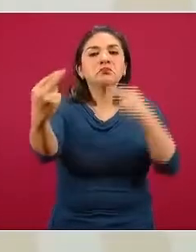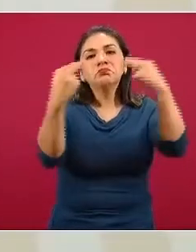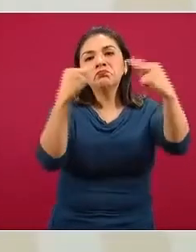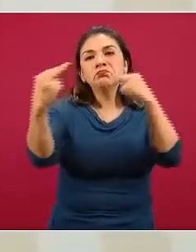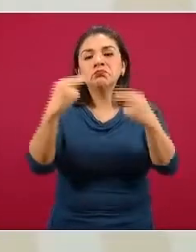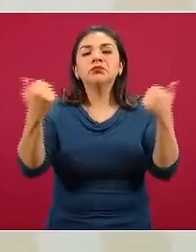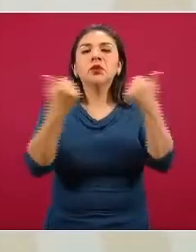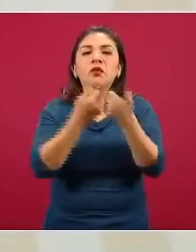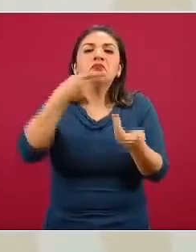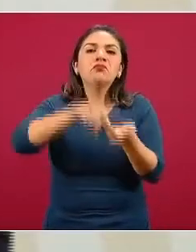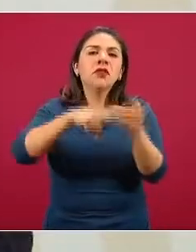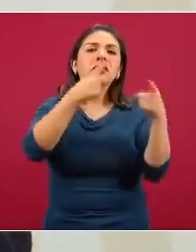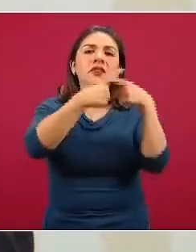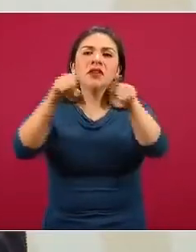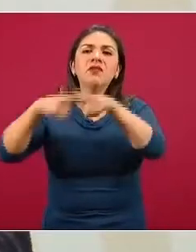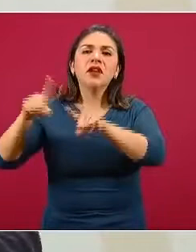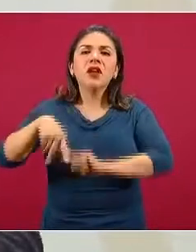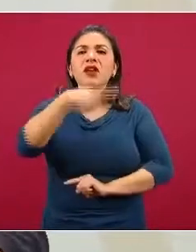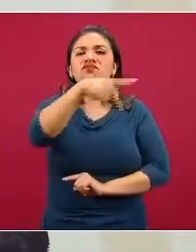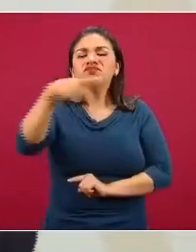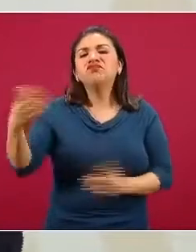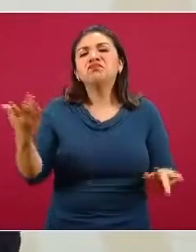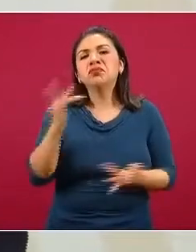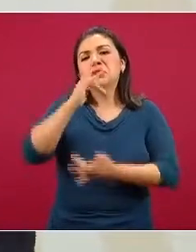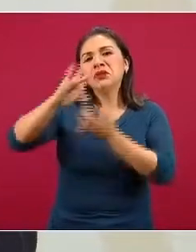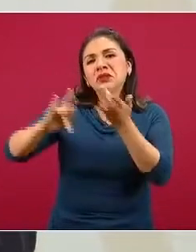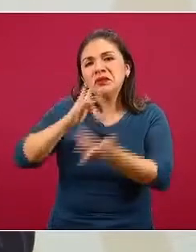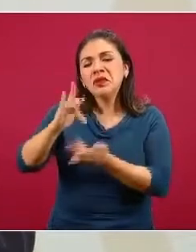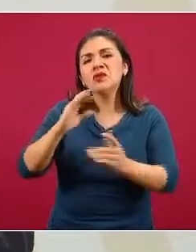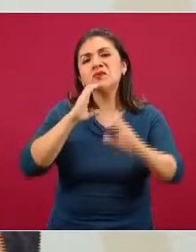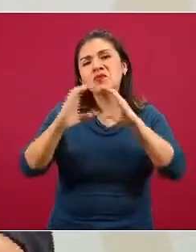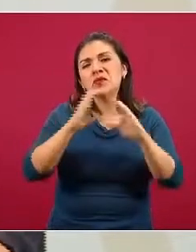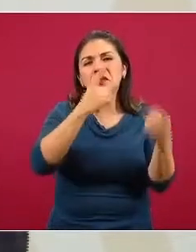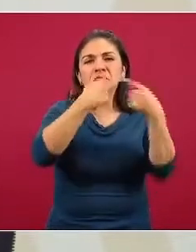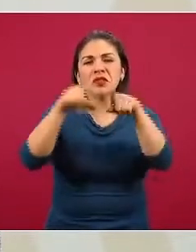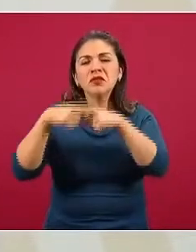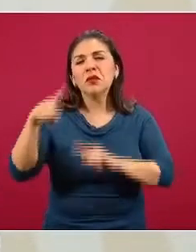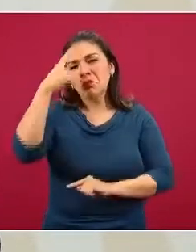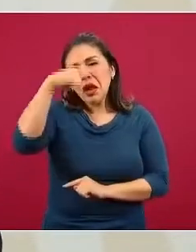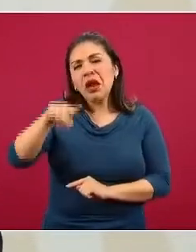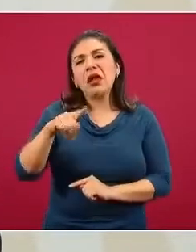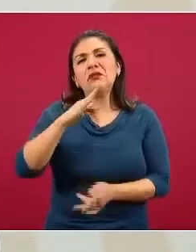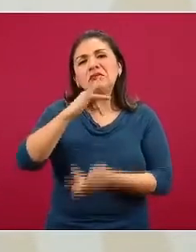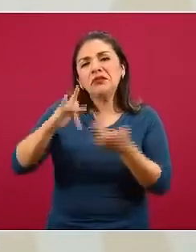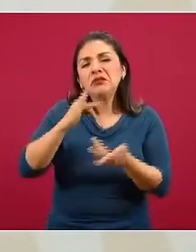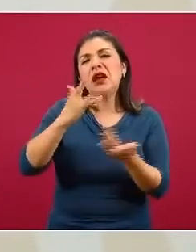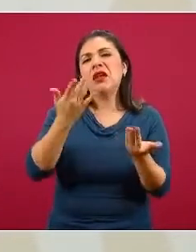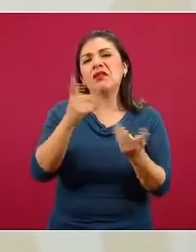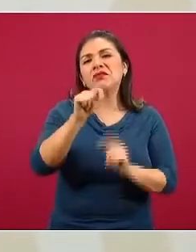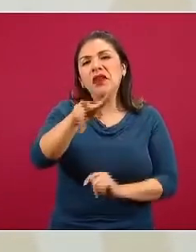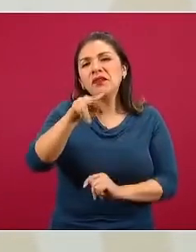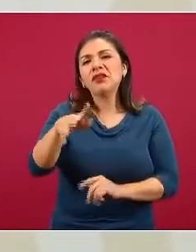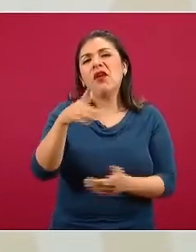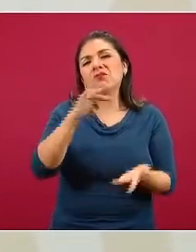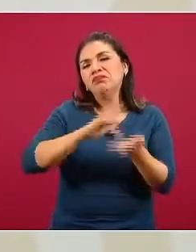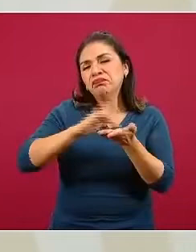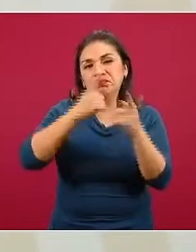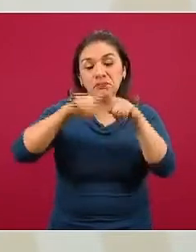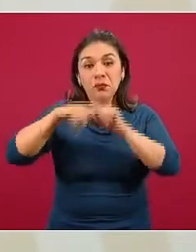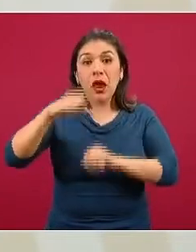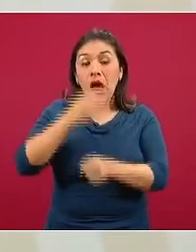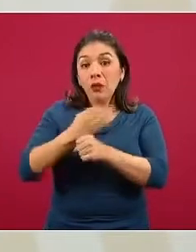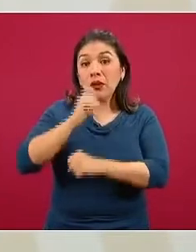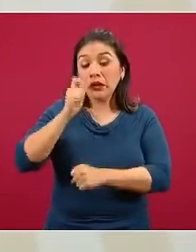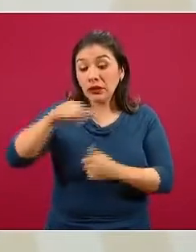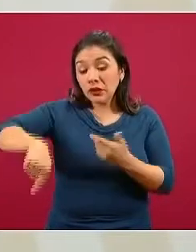sintonizan a través de los diferentes medios, tanto de comunicación como redes sociales y otros dispositivos. Estamos en